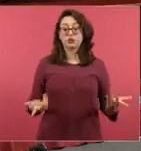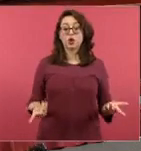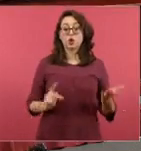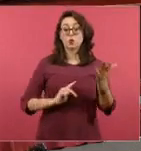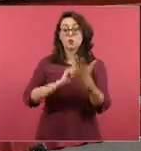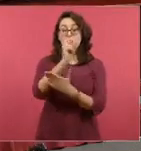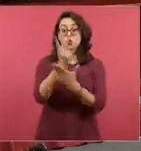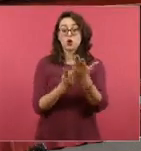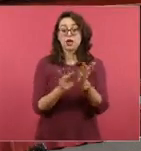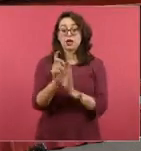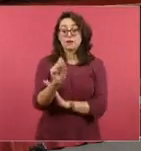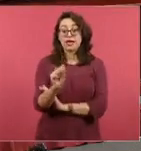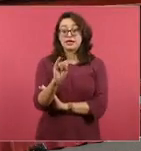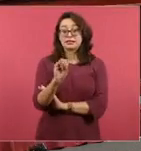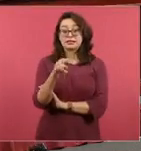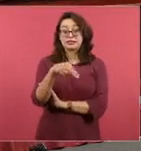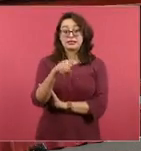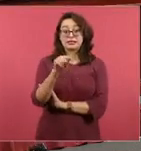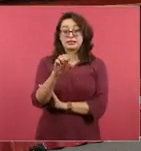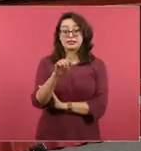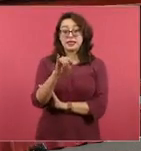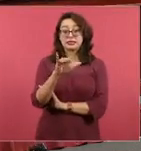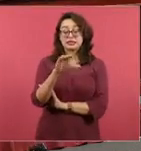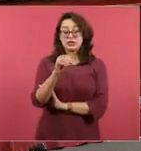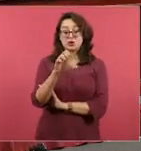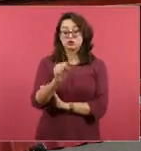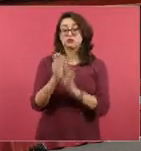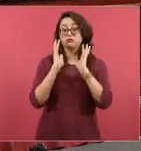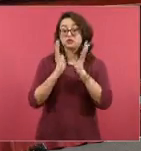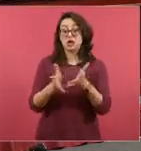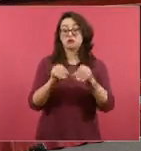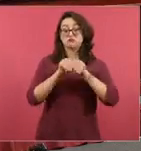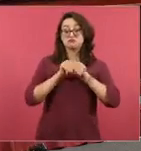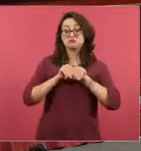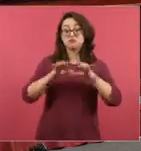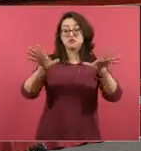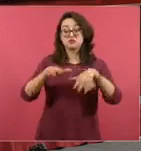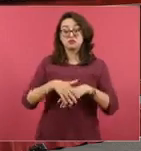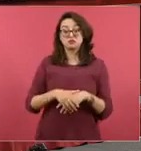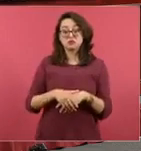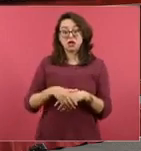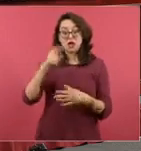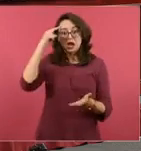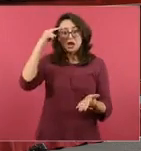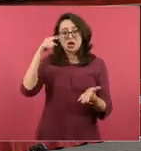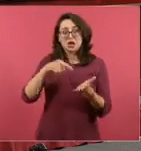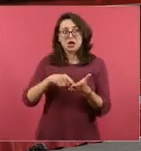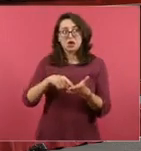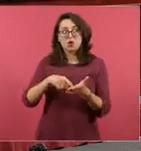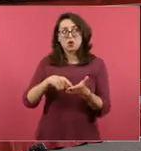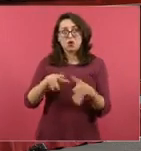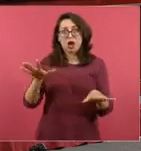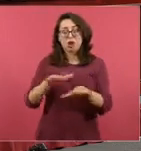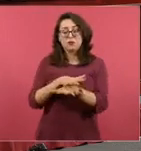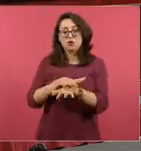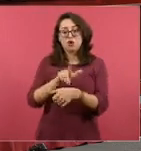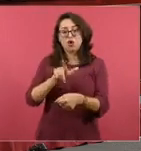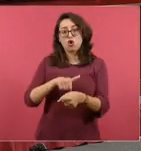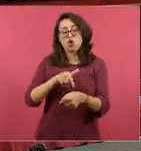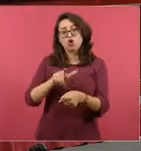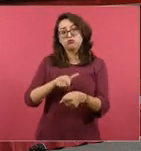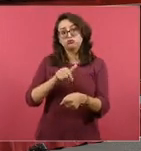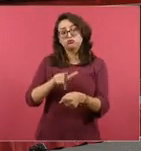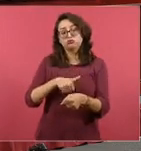sintéticos, sí, digamos, podemos revisar, pero finalmente creo que le cambiamos el color a la parte de la…